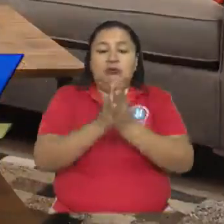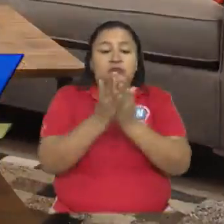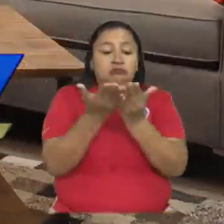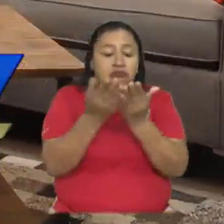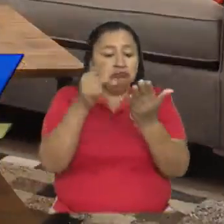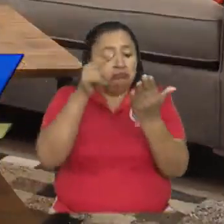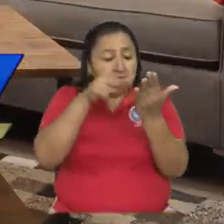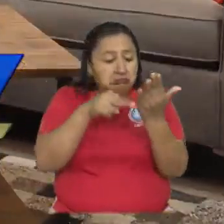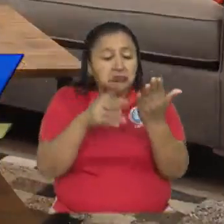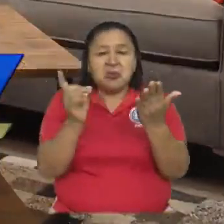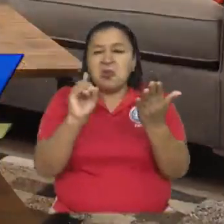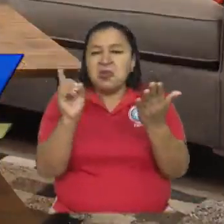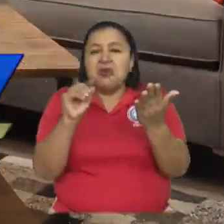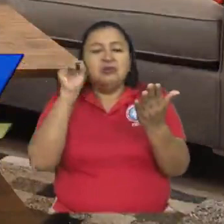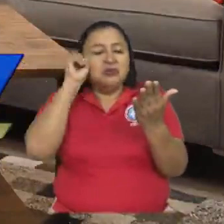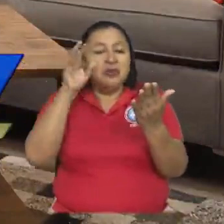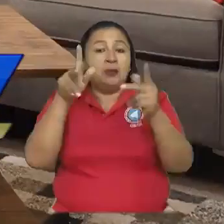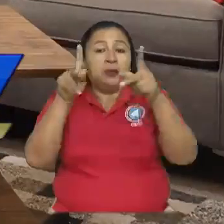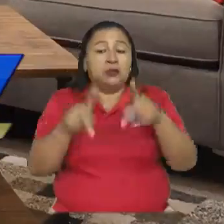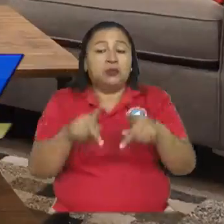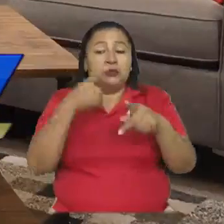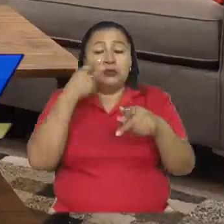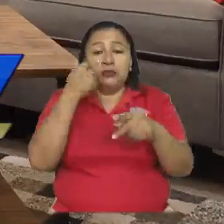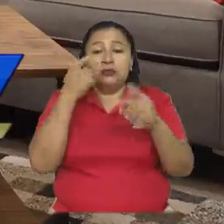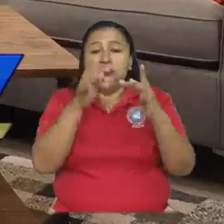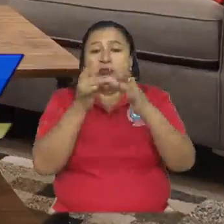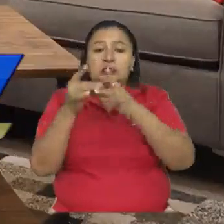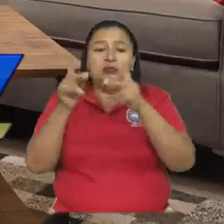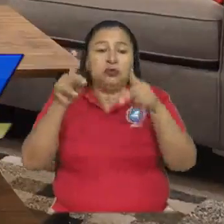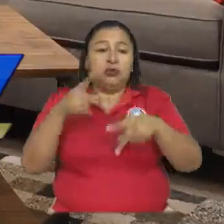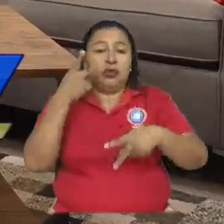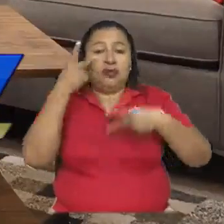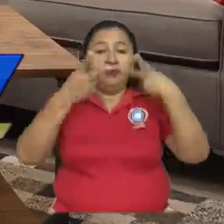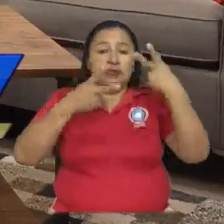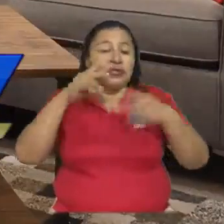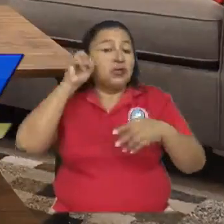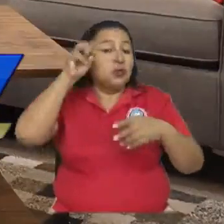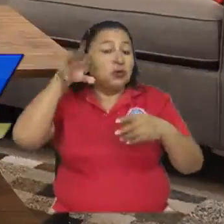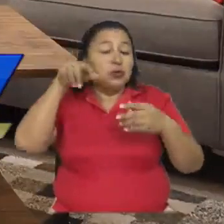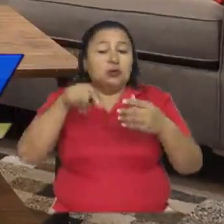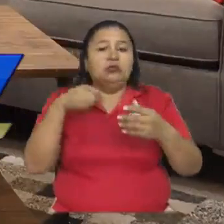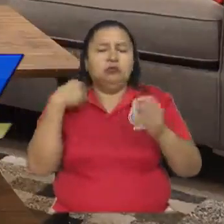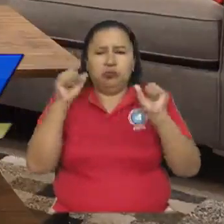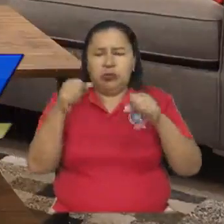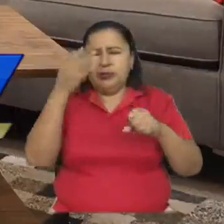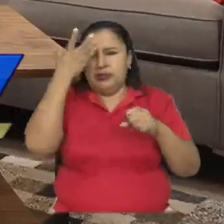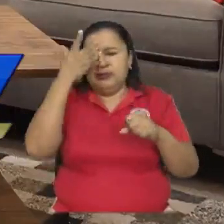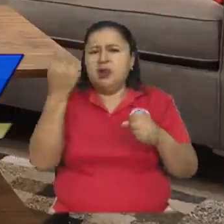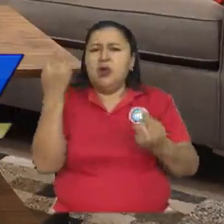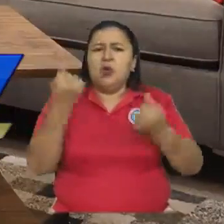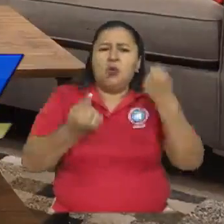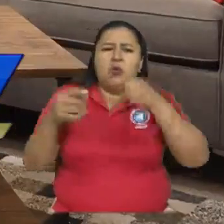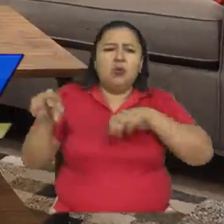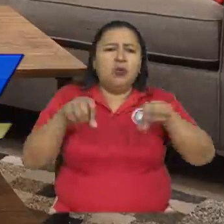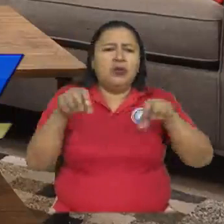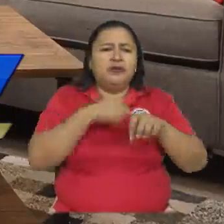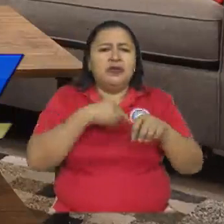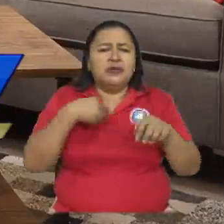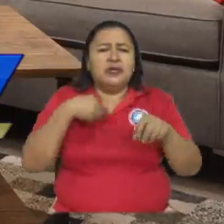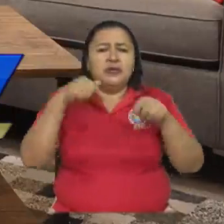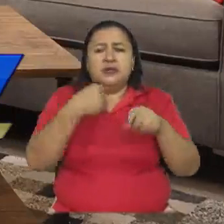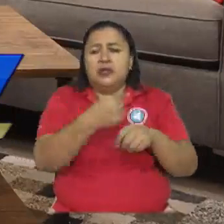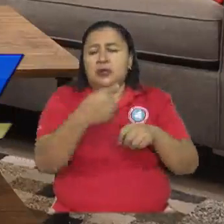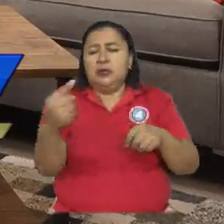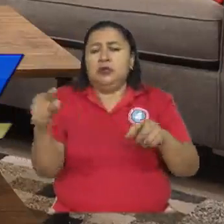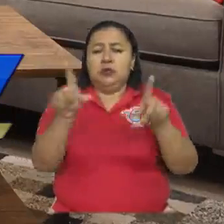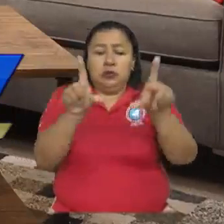donde la población en general, pero sobre todo los visitantes y turistas, okay, pues pueden saber qué actividades se realizan en cada uno